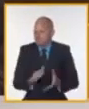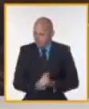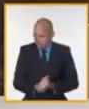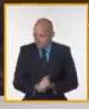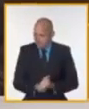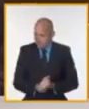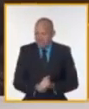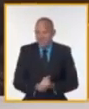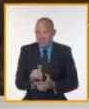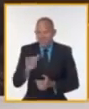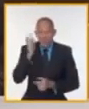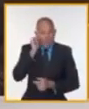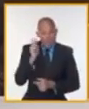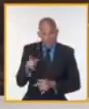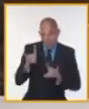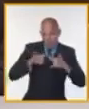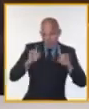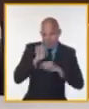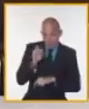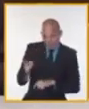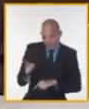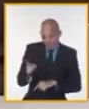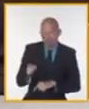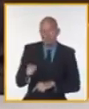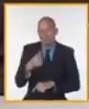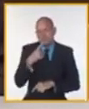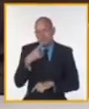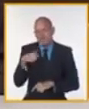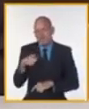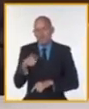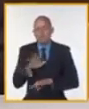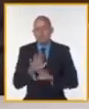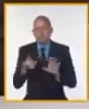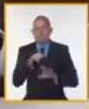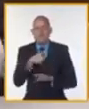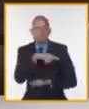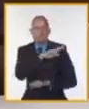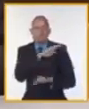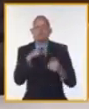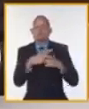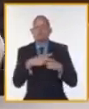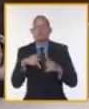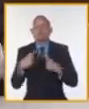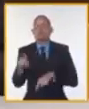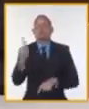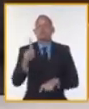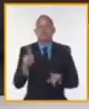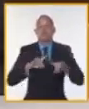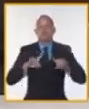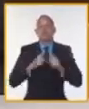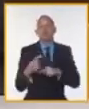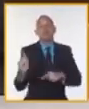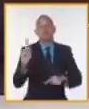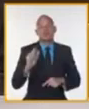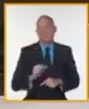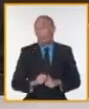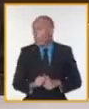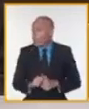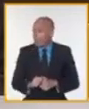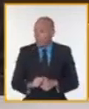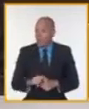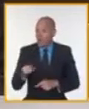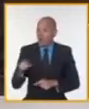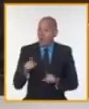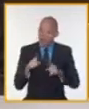las universidades y del claustro, es una responsabilidad de la sociedad en su conjunto y todos los que de una manera u otra tenemos que incidir en